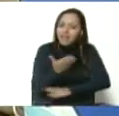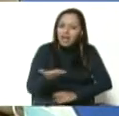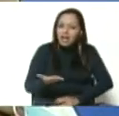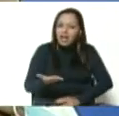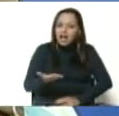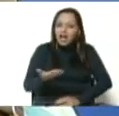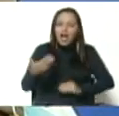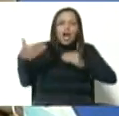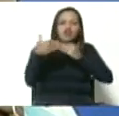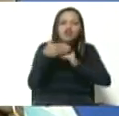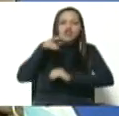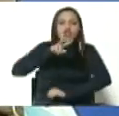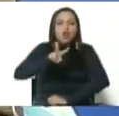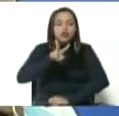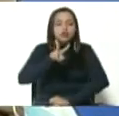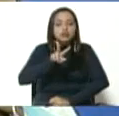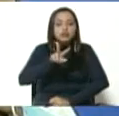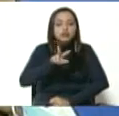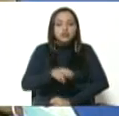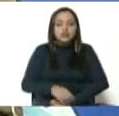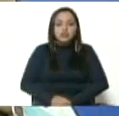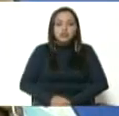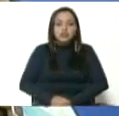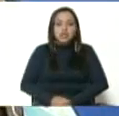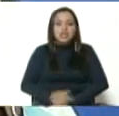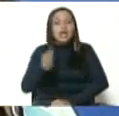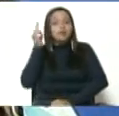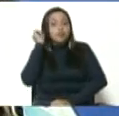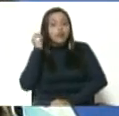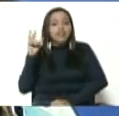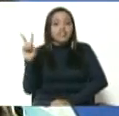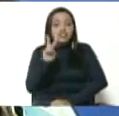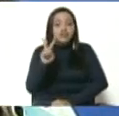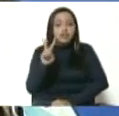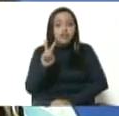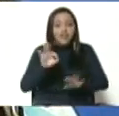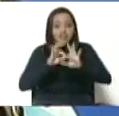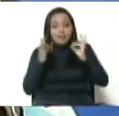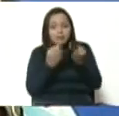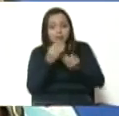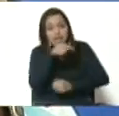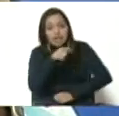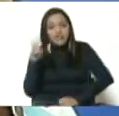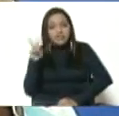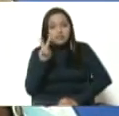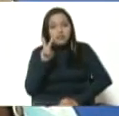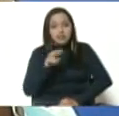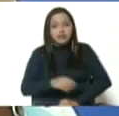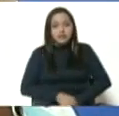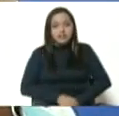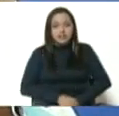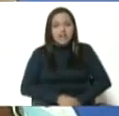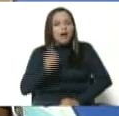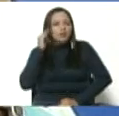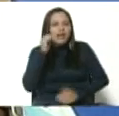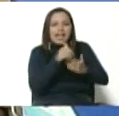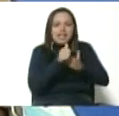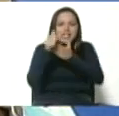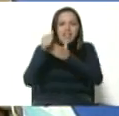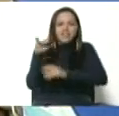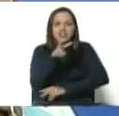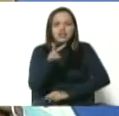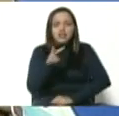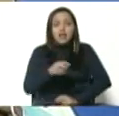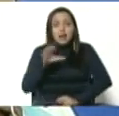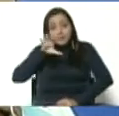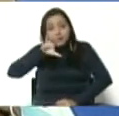dos víctimas: la mujer venezolana, la familia venezolana, la cabeza de familia venezolana, que en